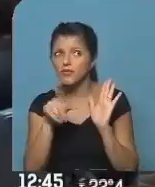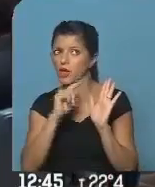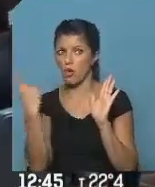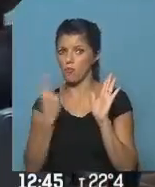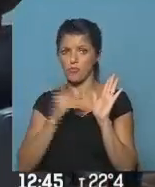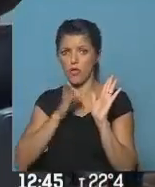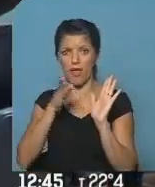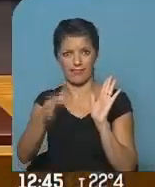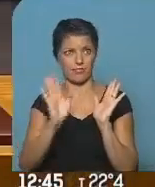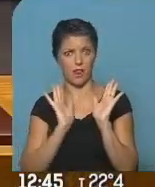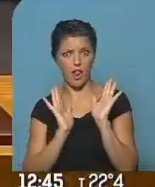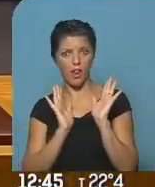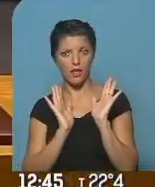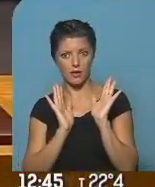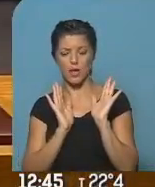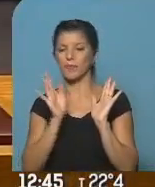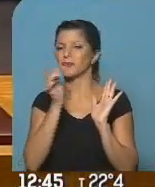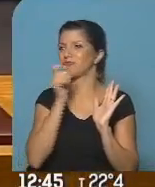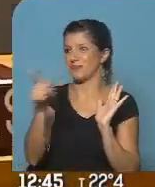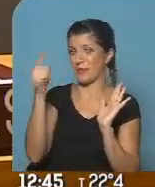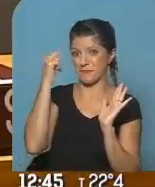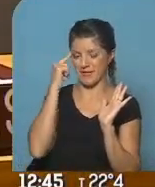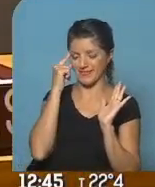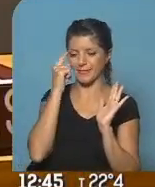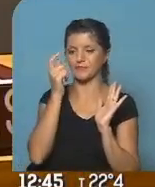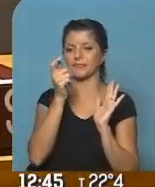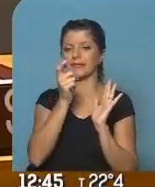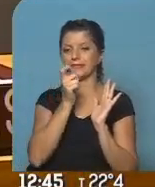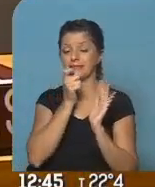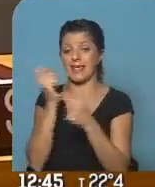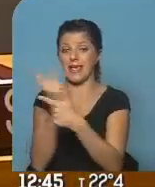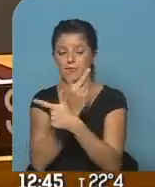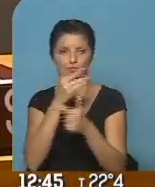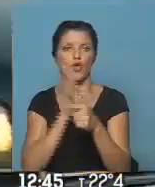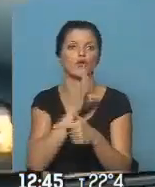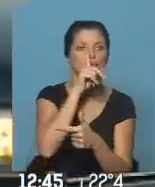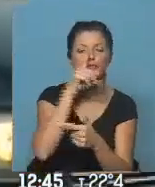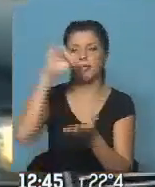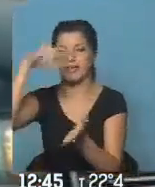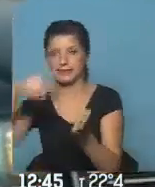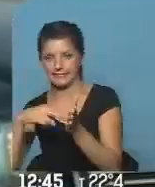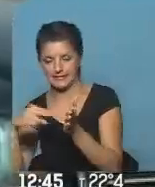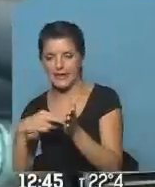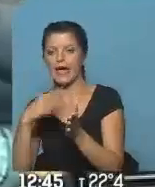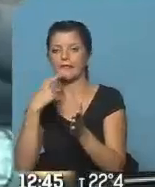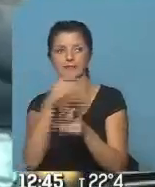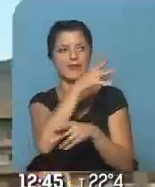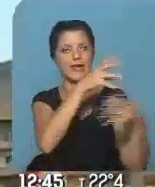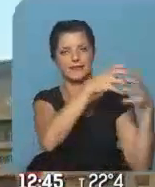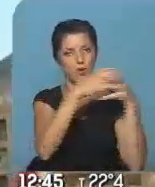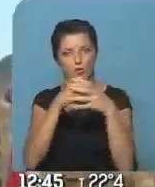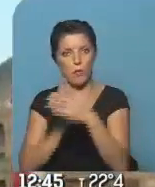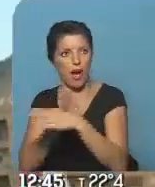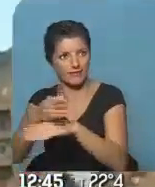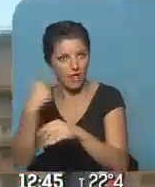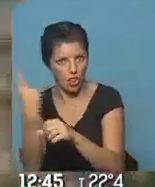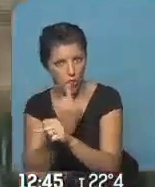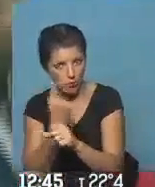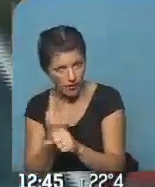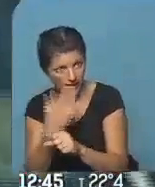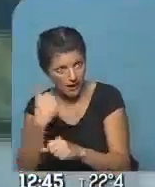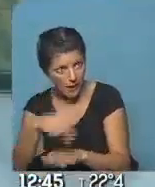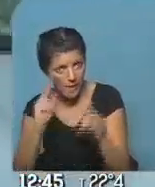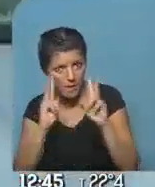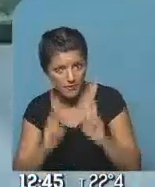sido así. Obviamente sería muy grave que estuvieran impidiendo el acceso de esta organización que pretende investigar